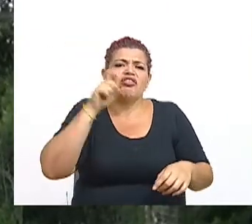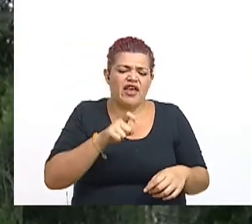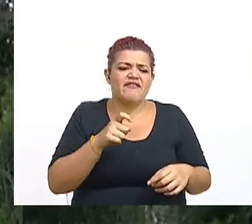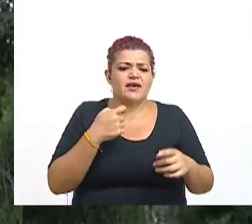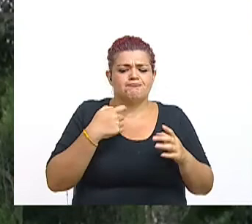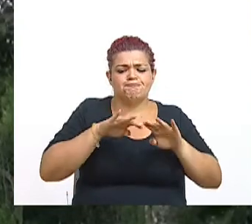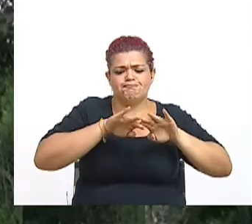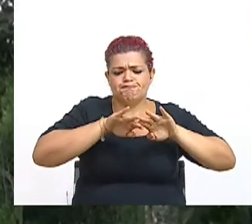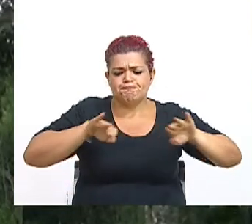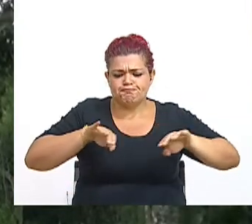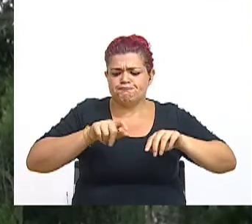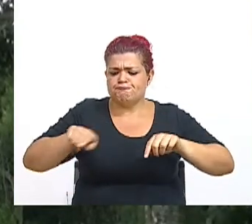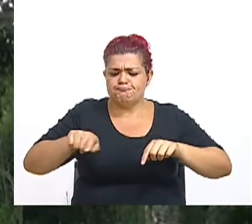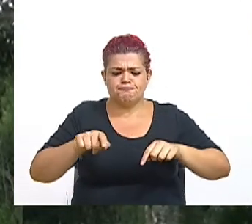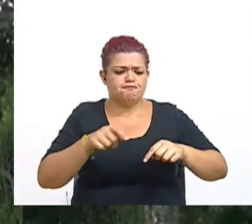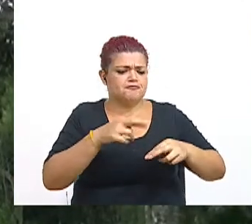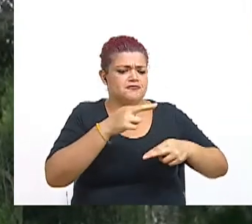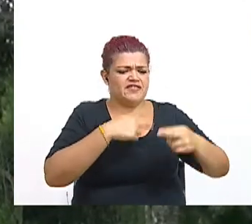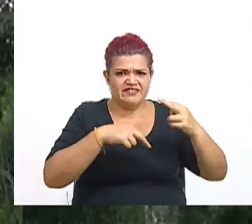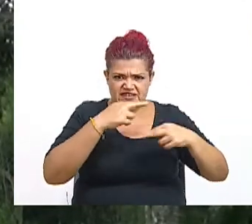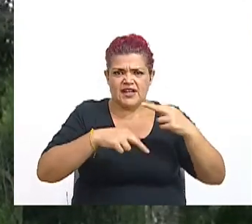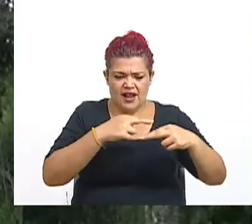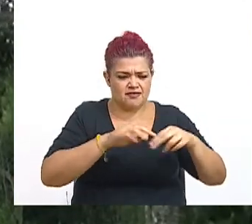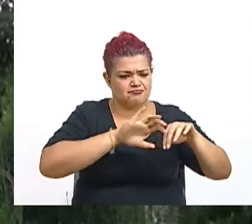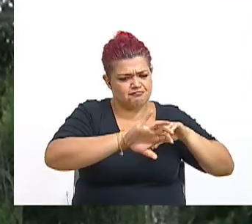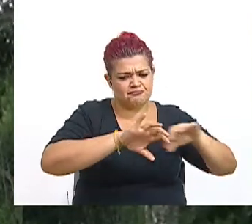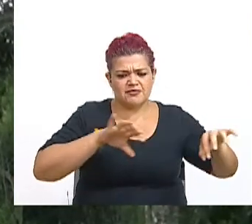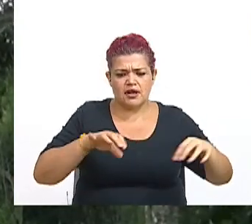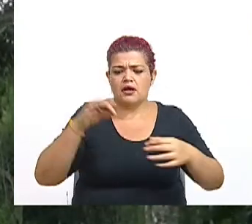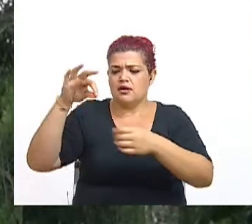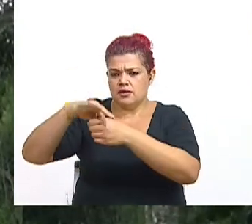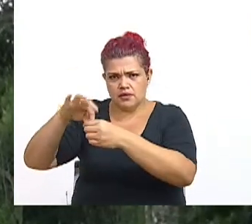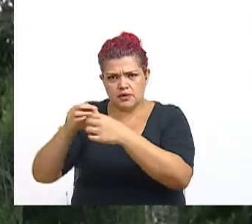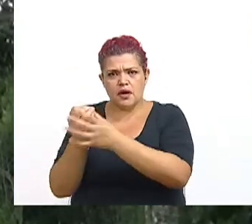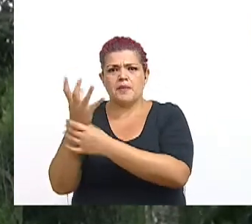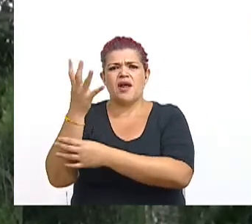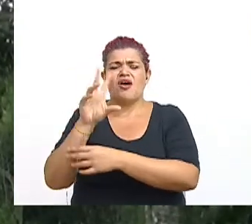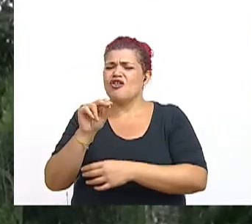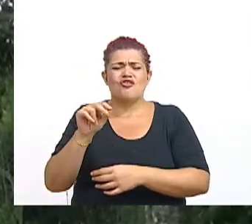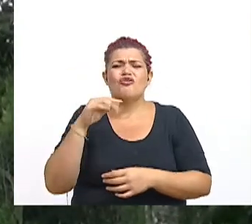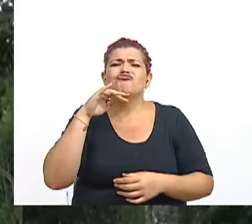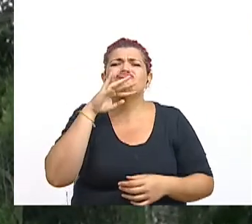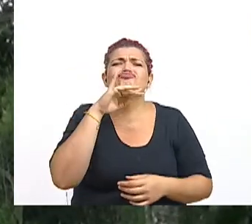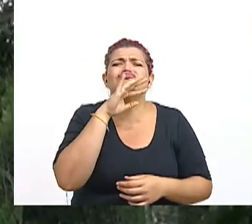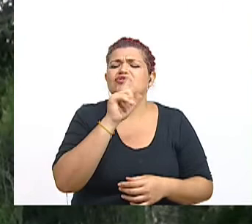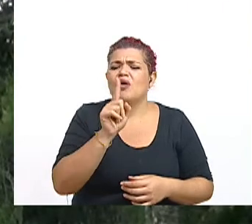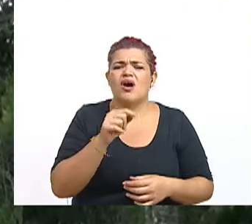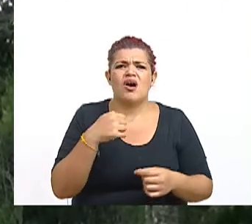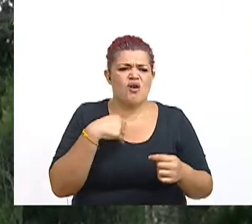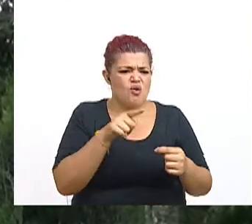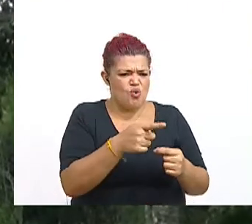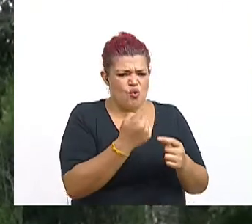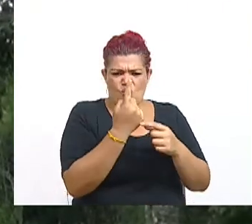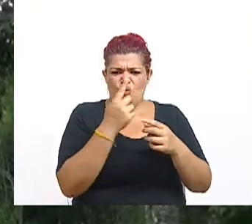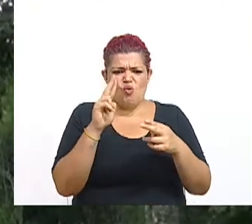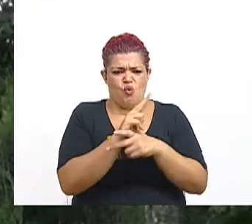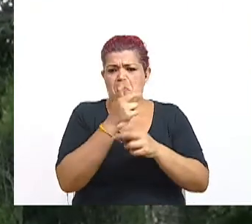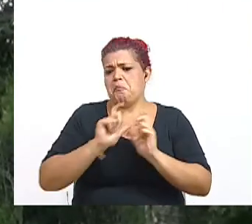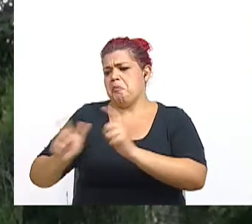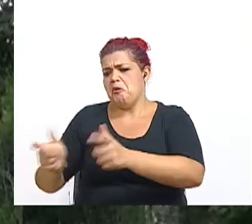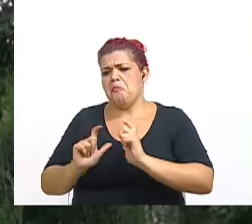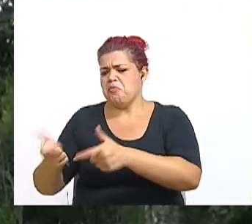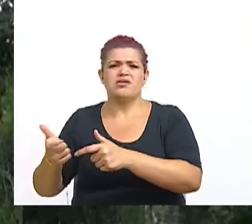separar residuos, plantar árboles, intentar no contaminar, intentar no utilizar productos de un solo uso y llevar los productos que ya